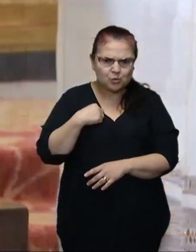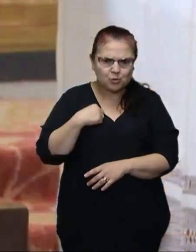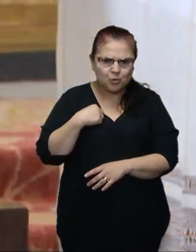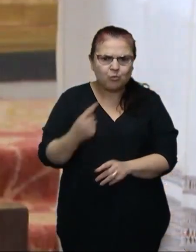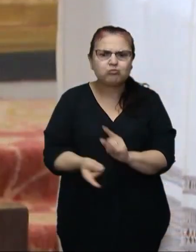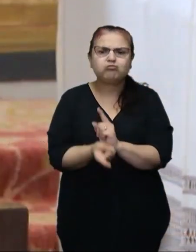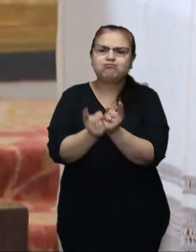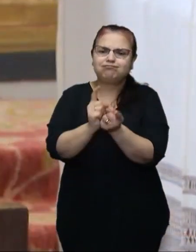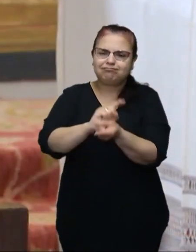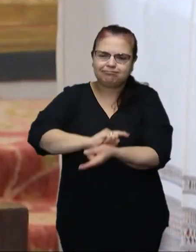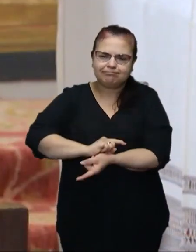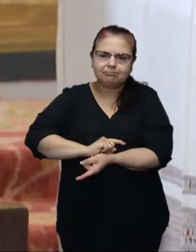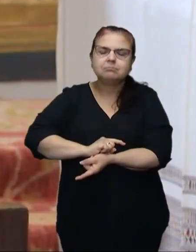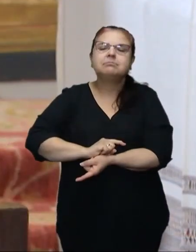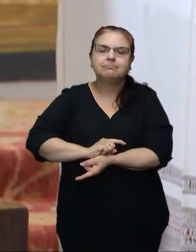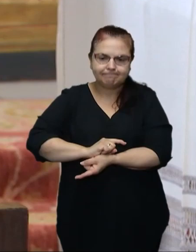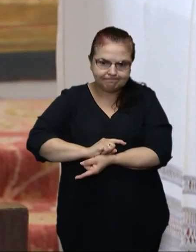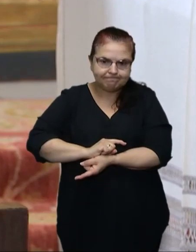la conversión.